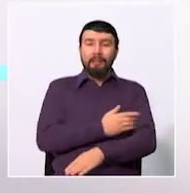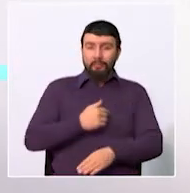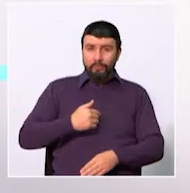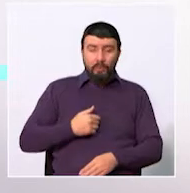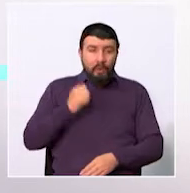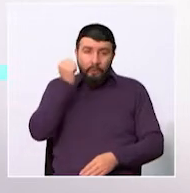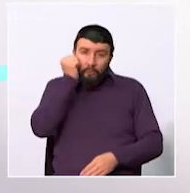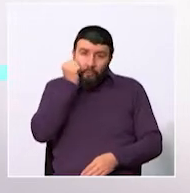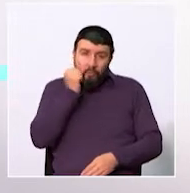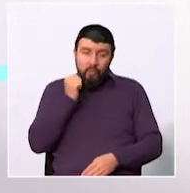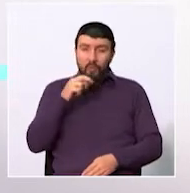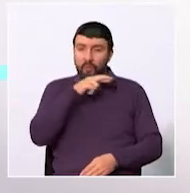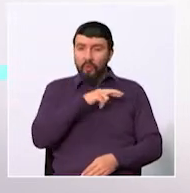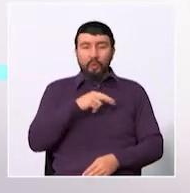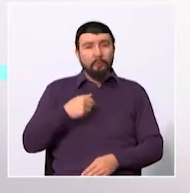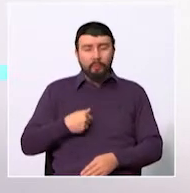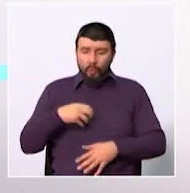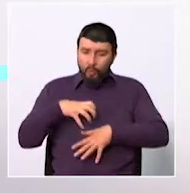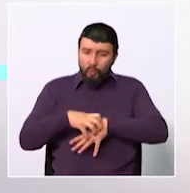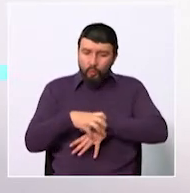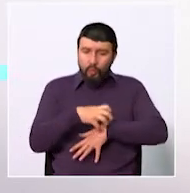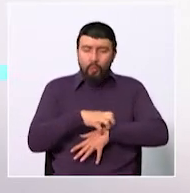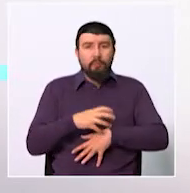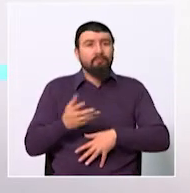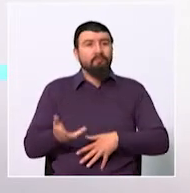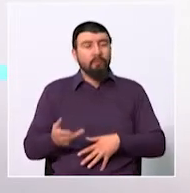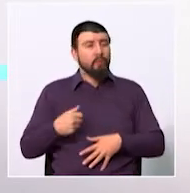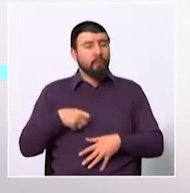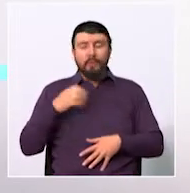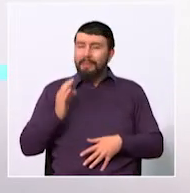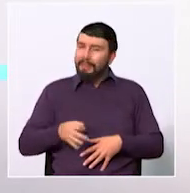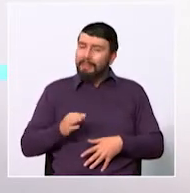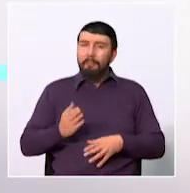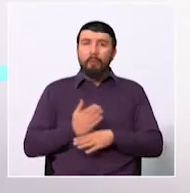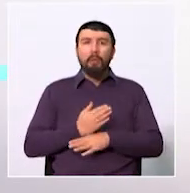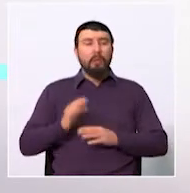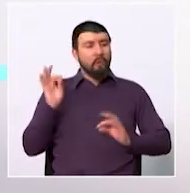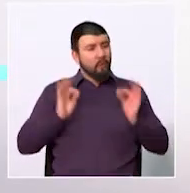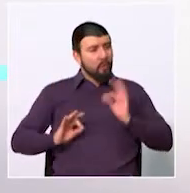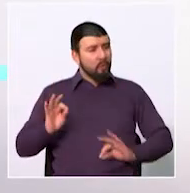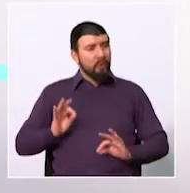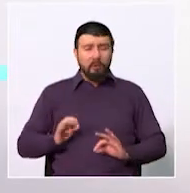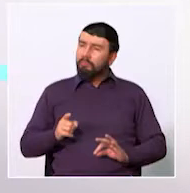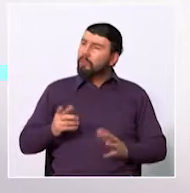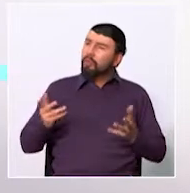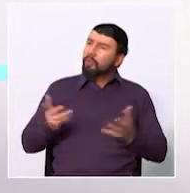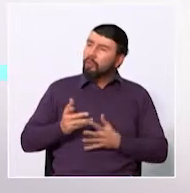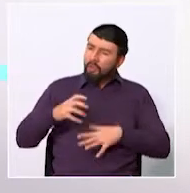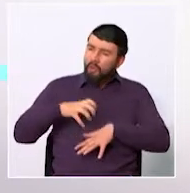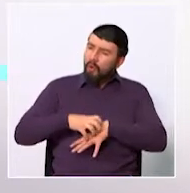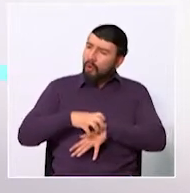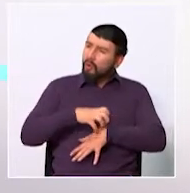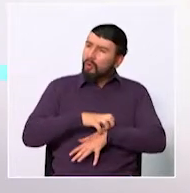sé en el don del dolor moral porque todavía tenía un problema hormonal y donde dan los hongos